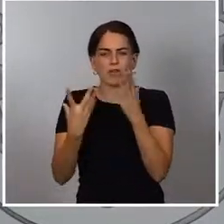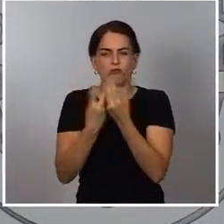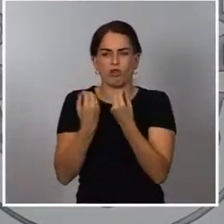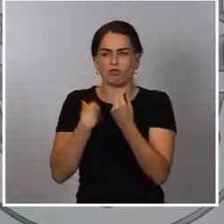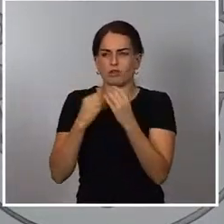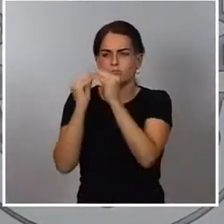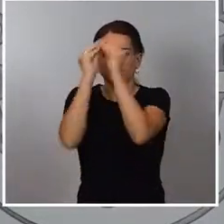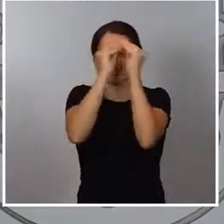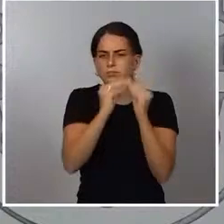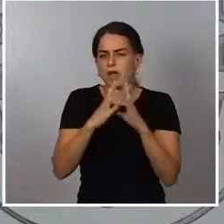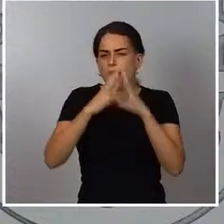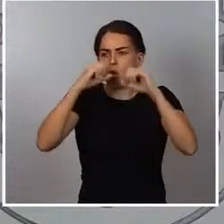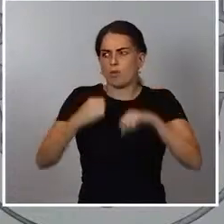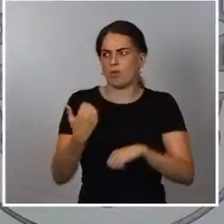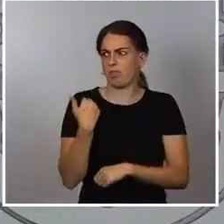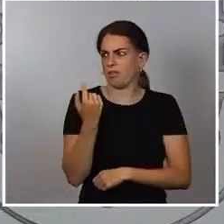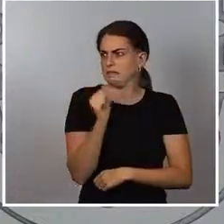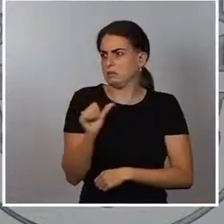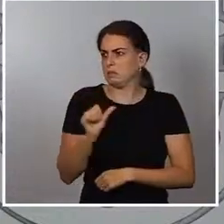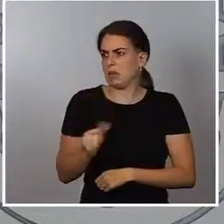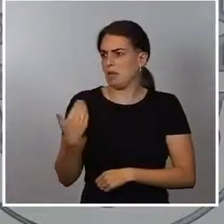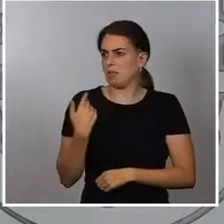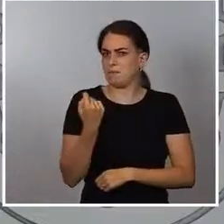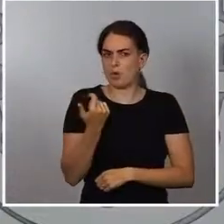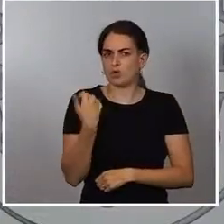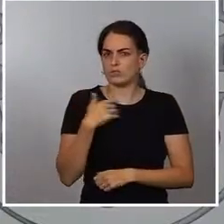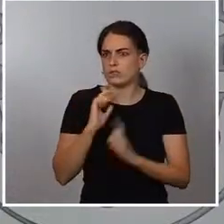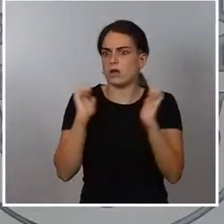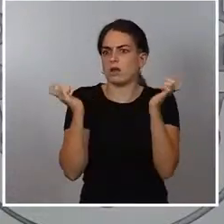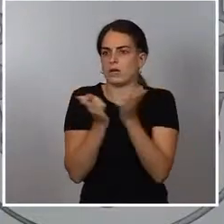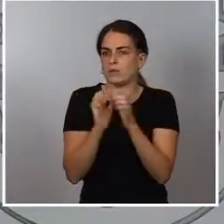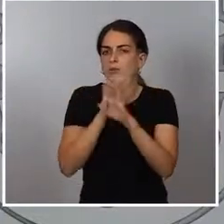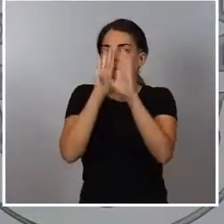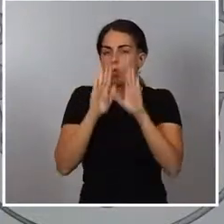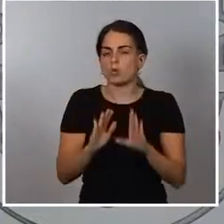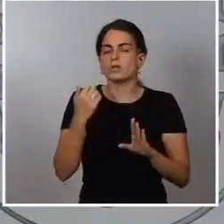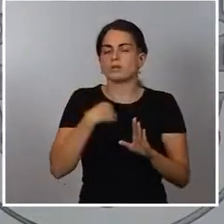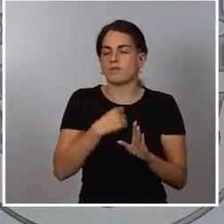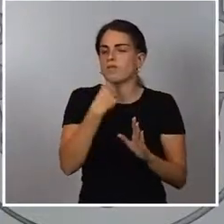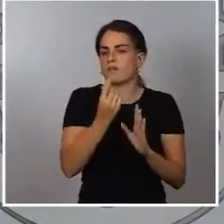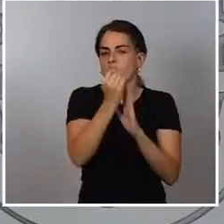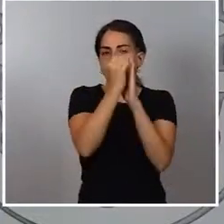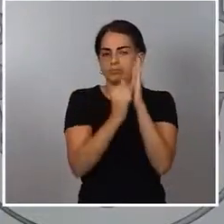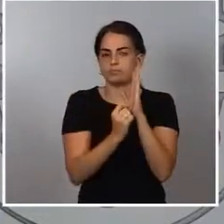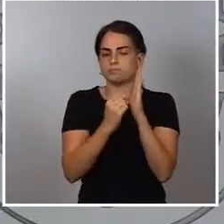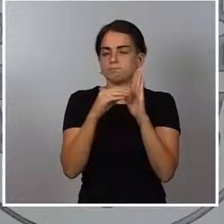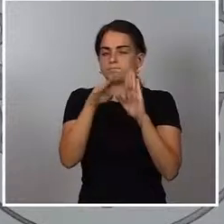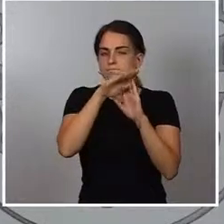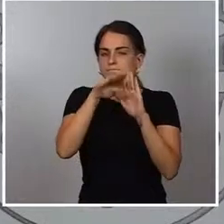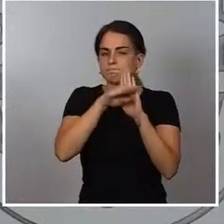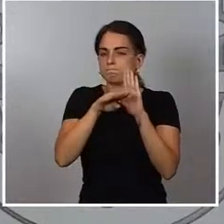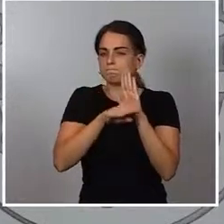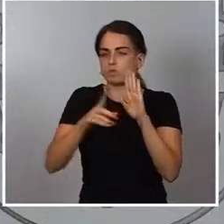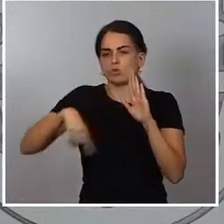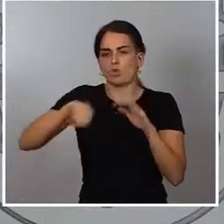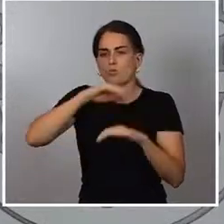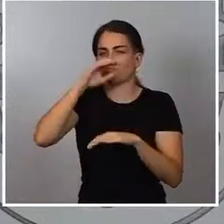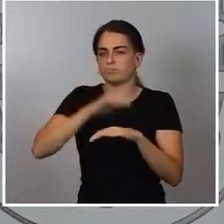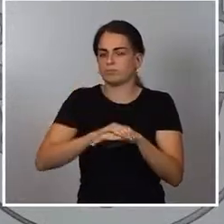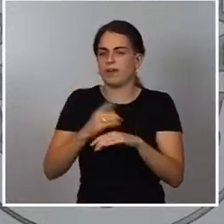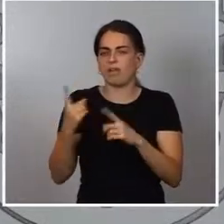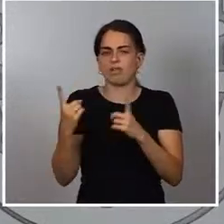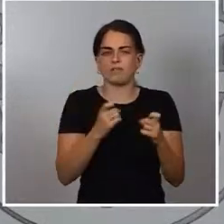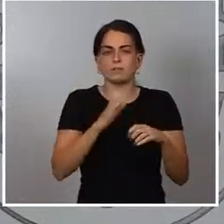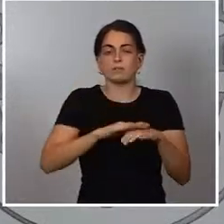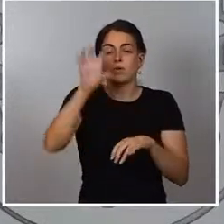hace mucho unas semanas que también tuvimos la última en donde establecimos una serie de pautas a seguir para que las comunidades autónomas en